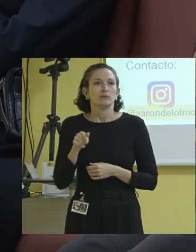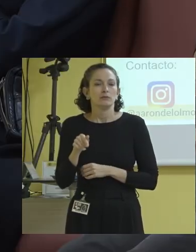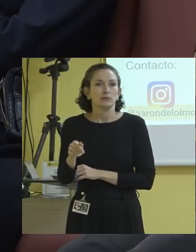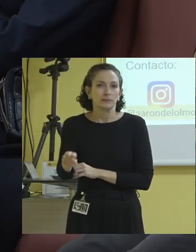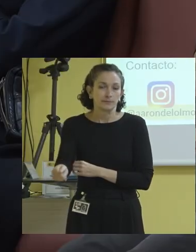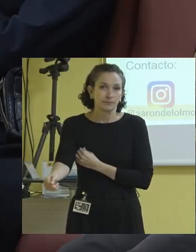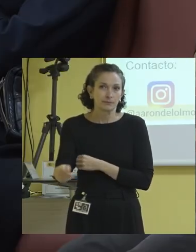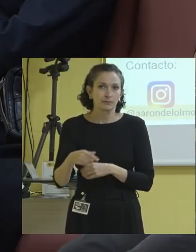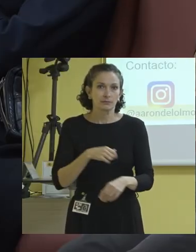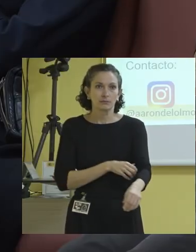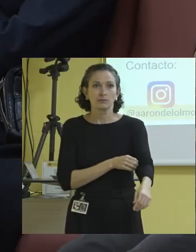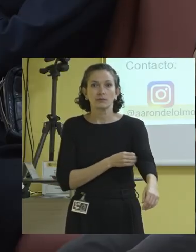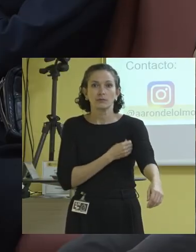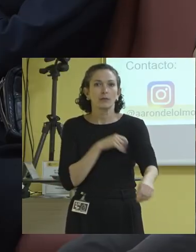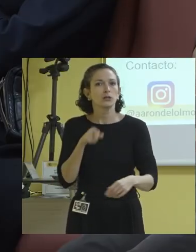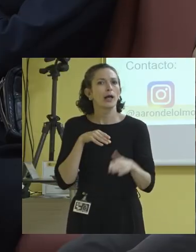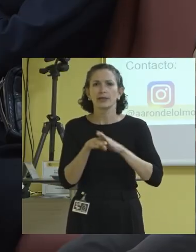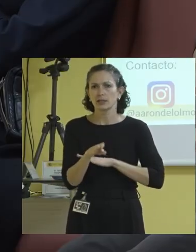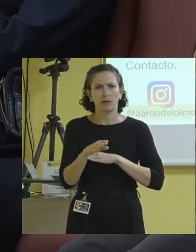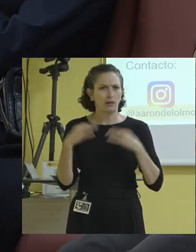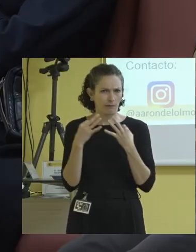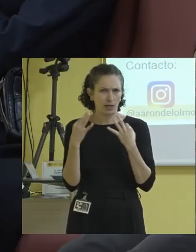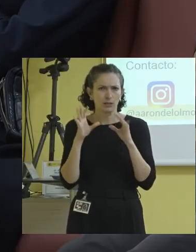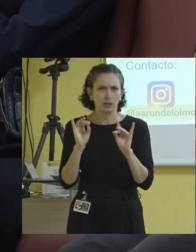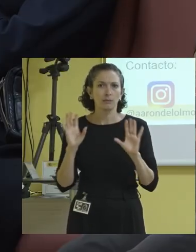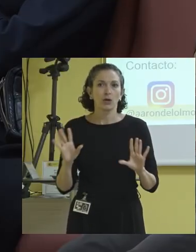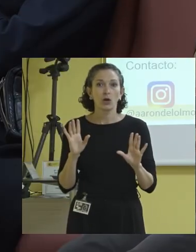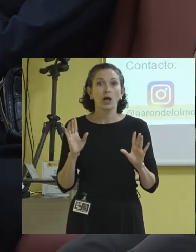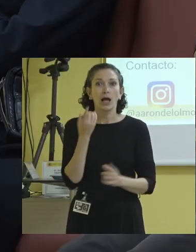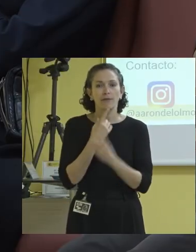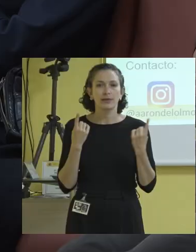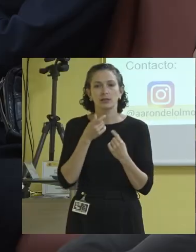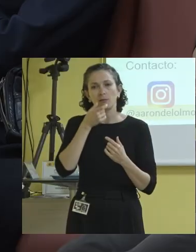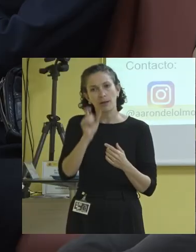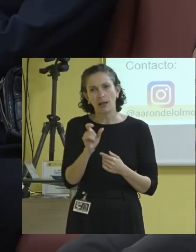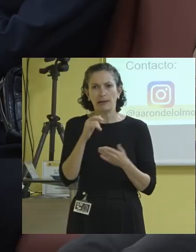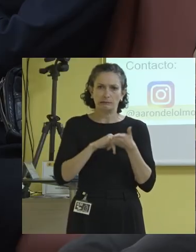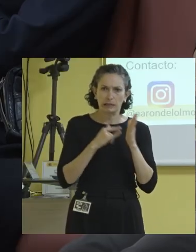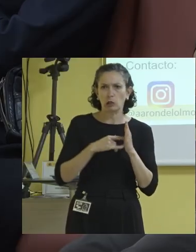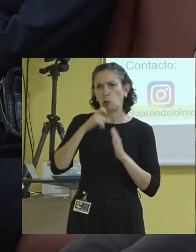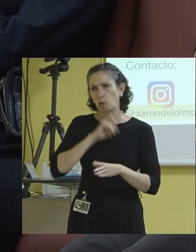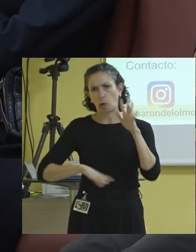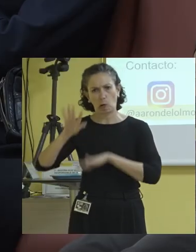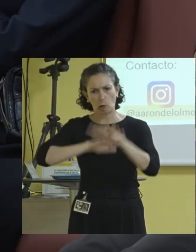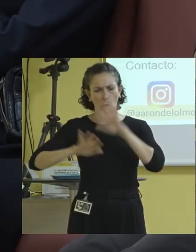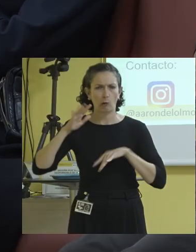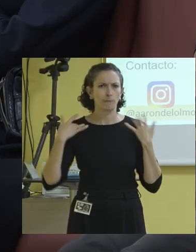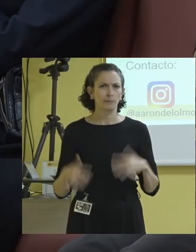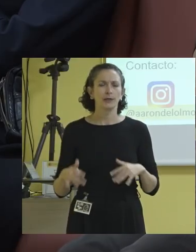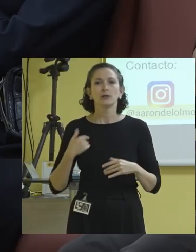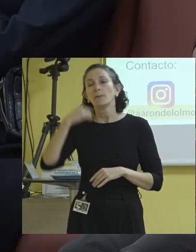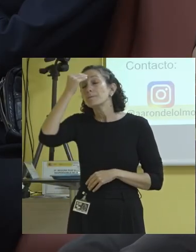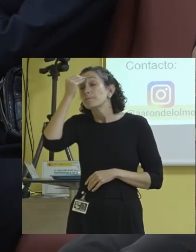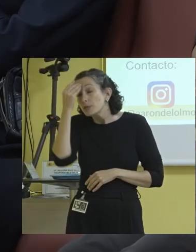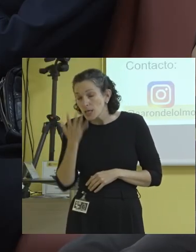eso por principio debería estar accesible, eso ya está. Pero muchas veces muy técnico, muy complicado, de eso. Entonces